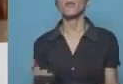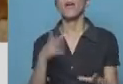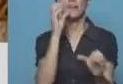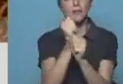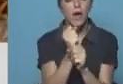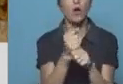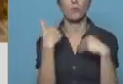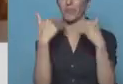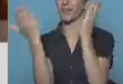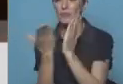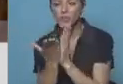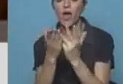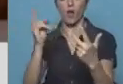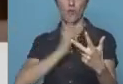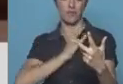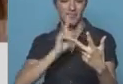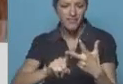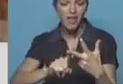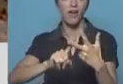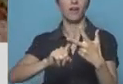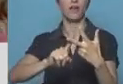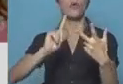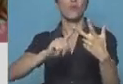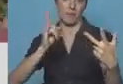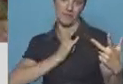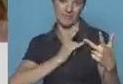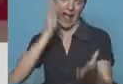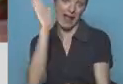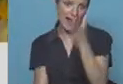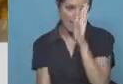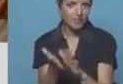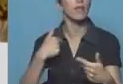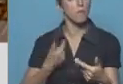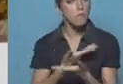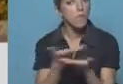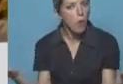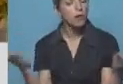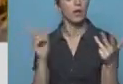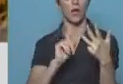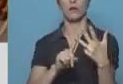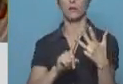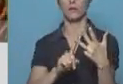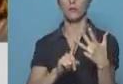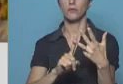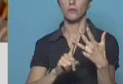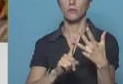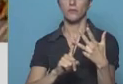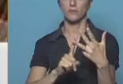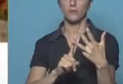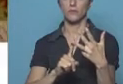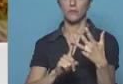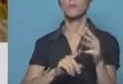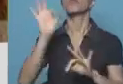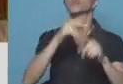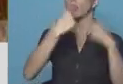poder estudiar, las universidades, la gratuidad de la universidad pública, los programas que te permiten a vos